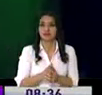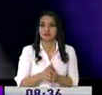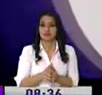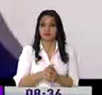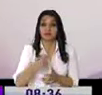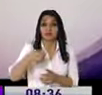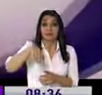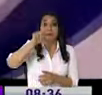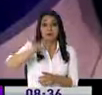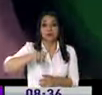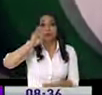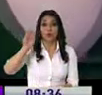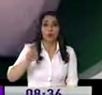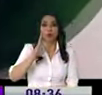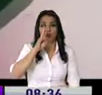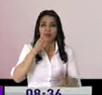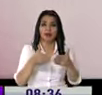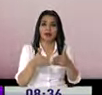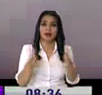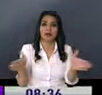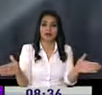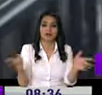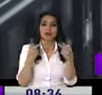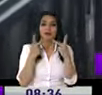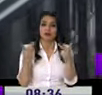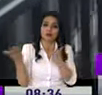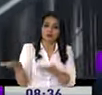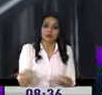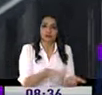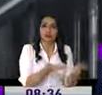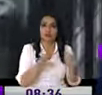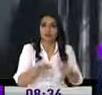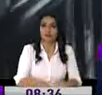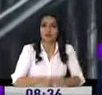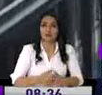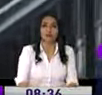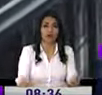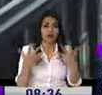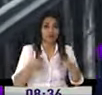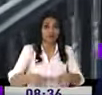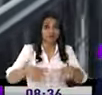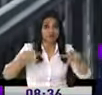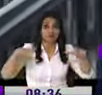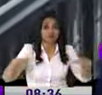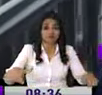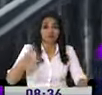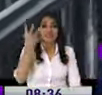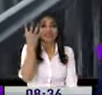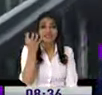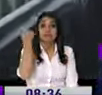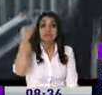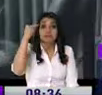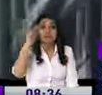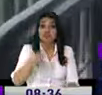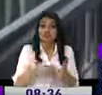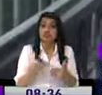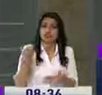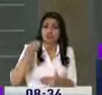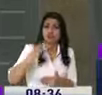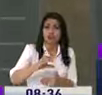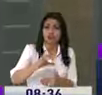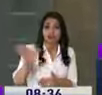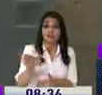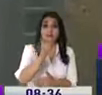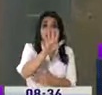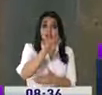de junio fue abierto al público en general. Esta mega obra, cuya inversión superaba los 15 millones de dólares, 5.5 solo en